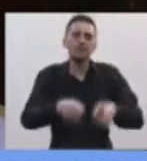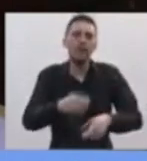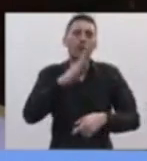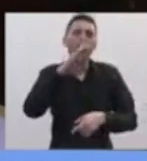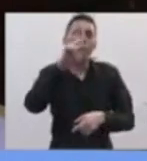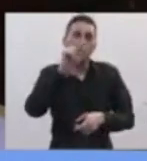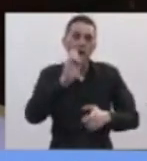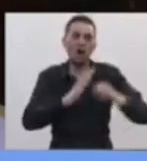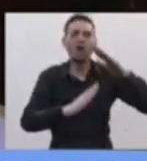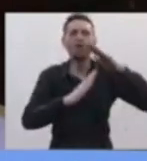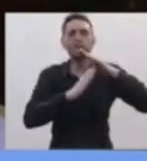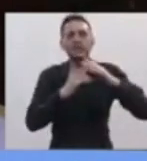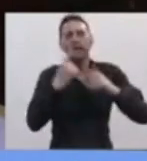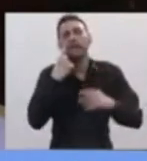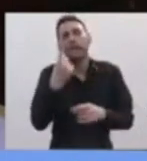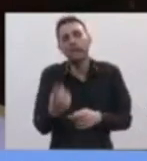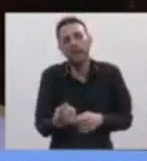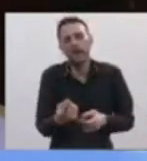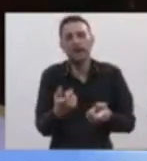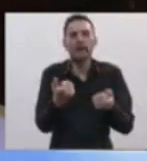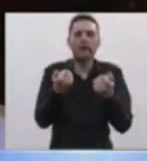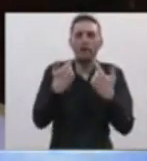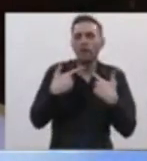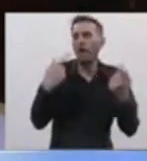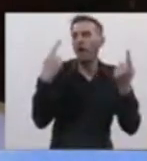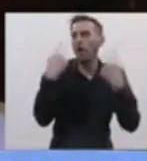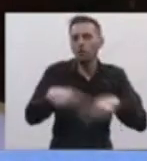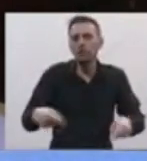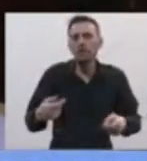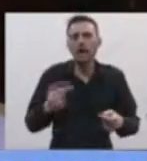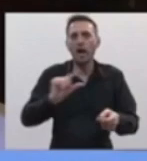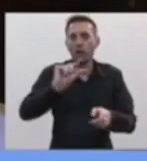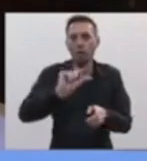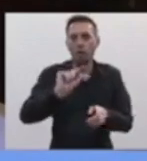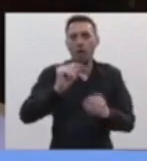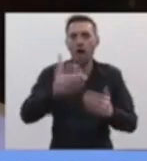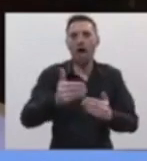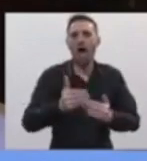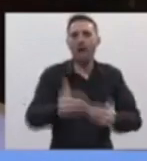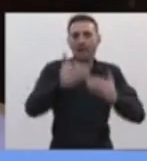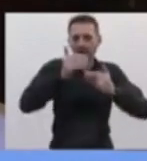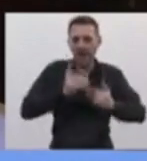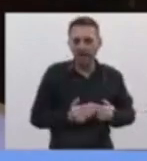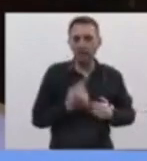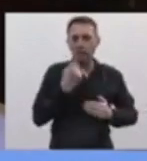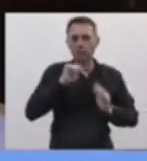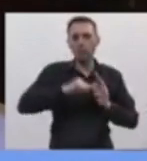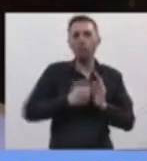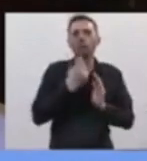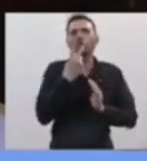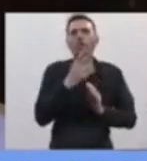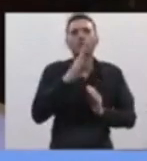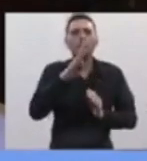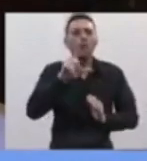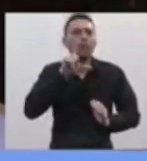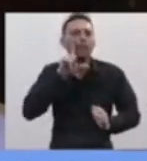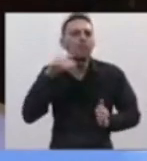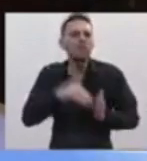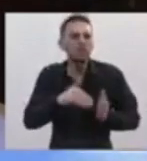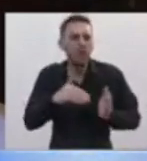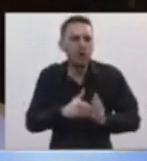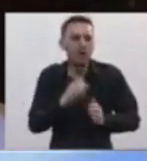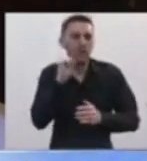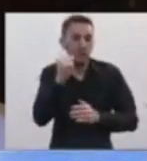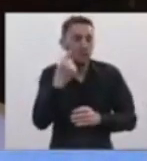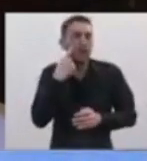central a ver que emita para utilidades adelantos transitorios 1.2 billones de pesos y hay que ver si eso es compatible con